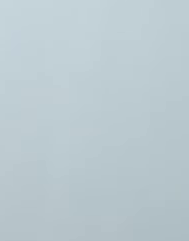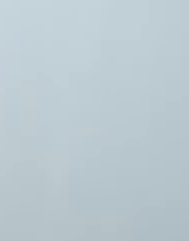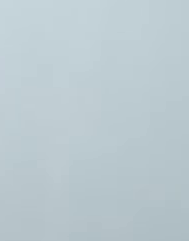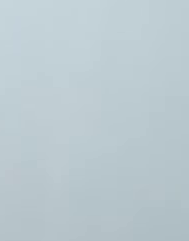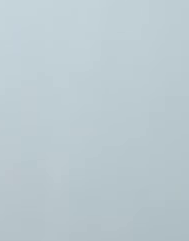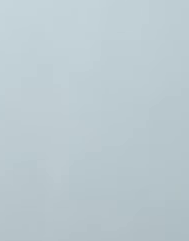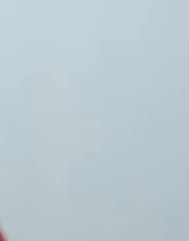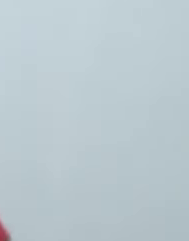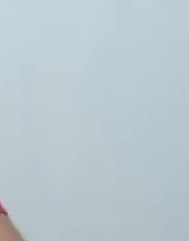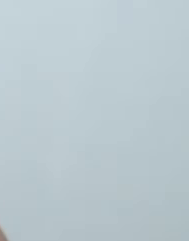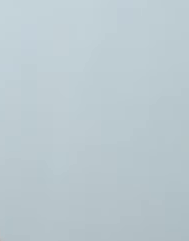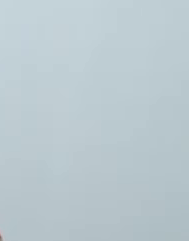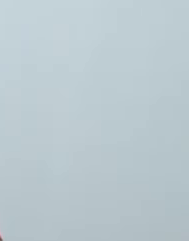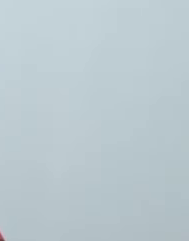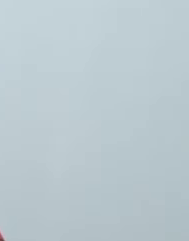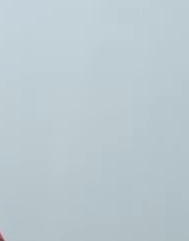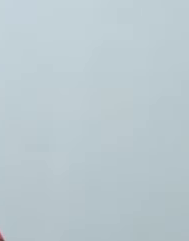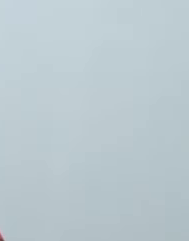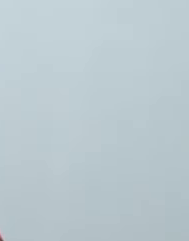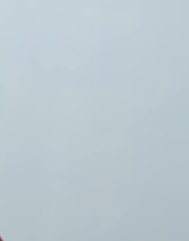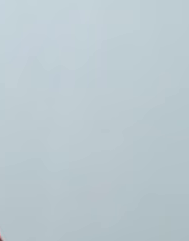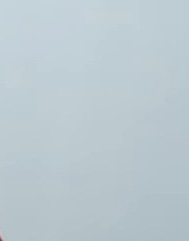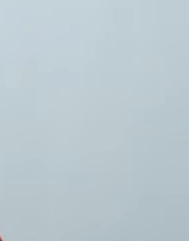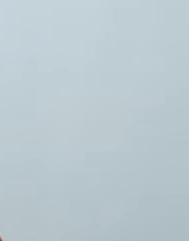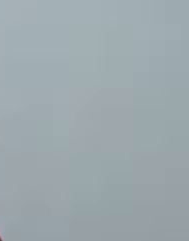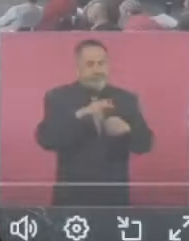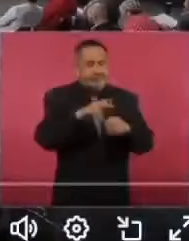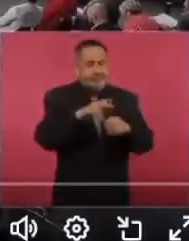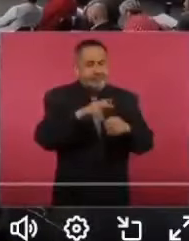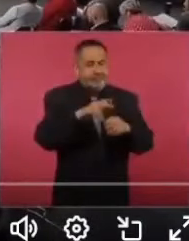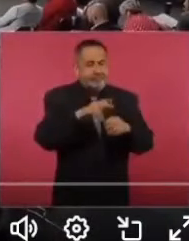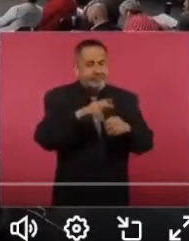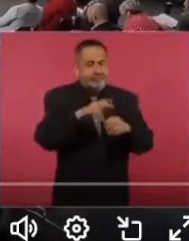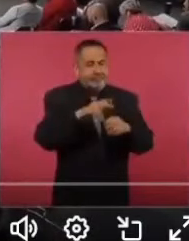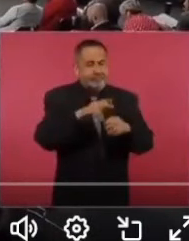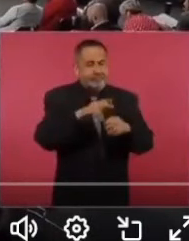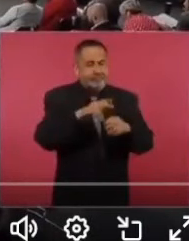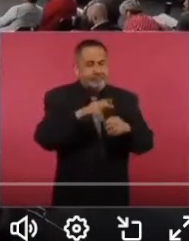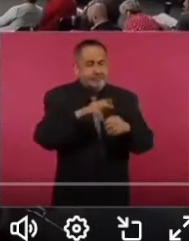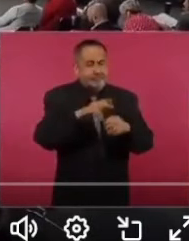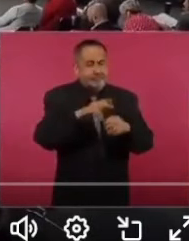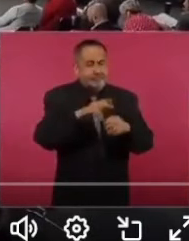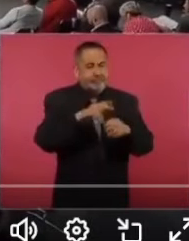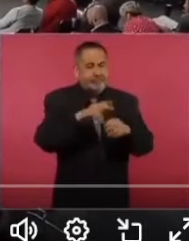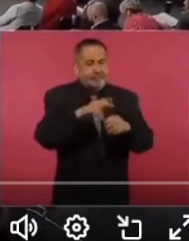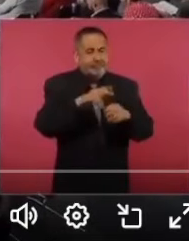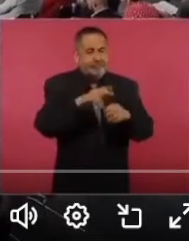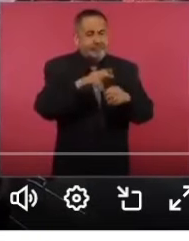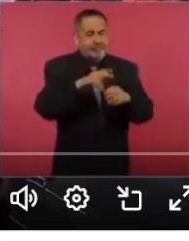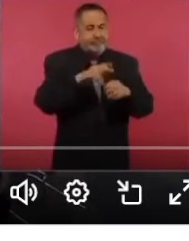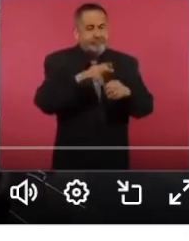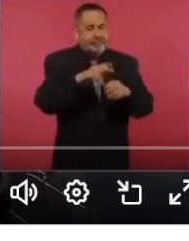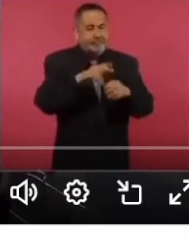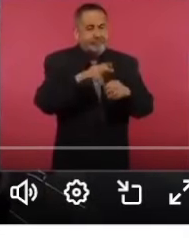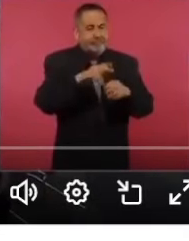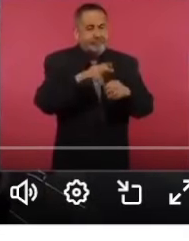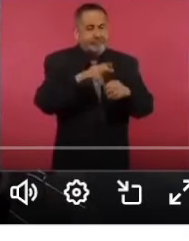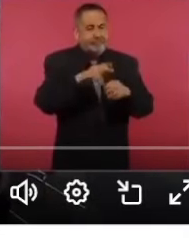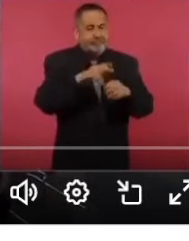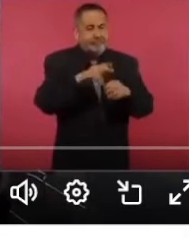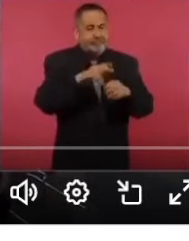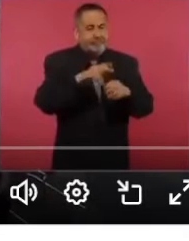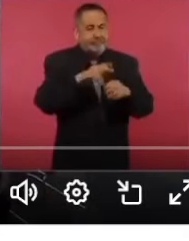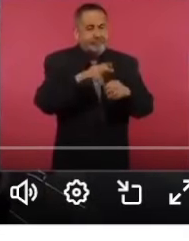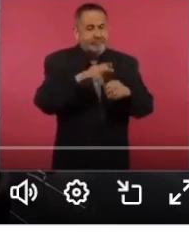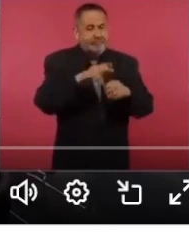operación Berlín se deslindo de todo esto pero hubo quien se disculpó con el presidente por